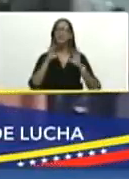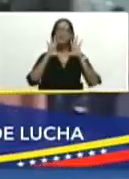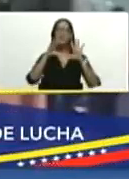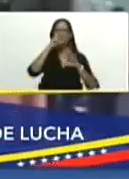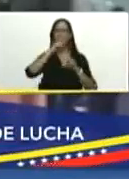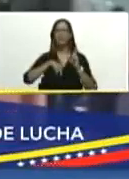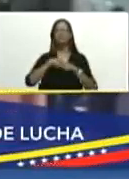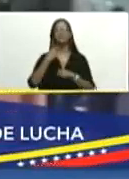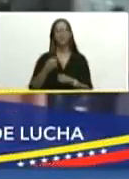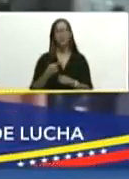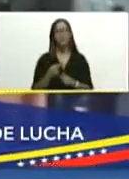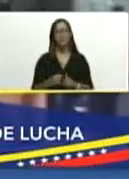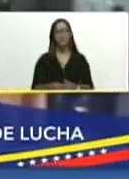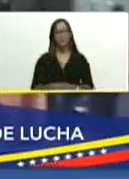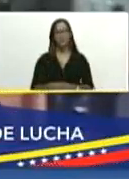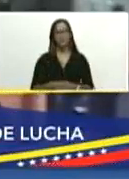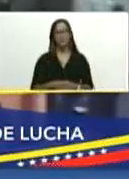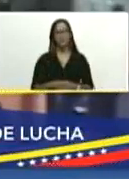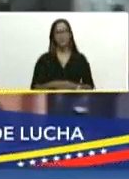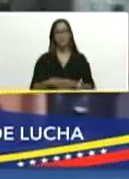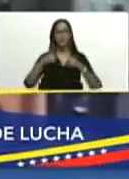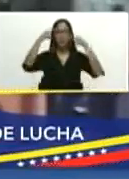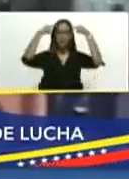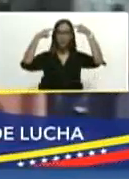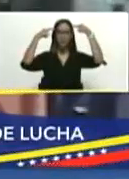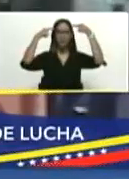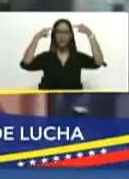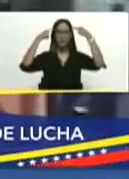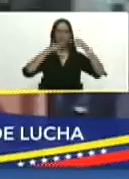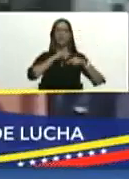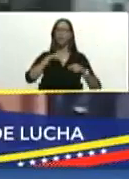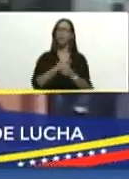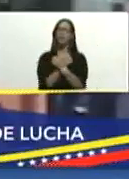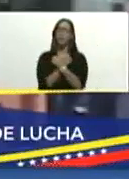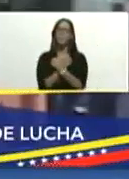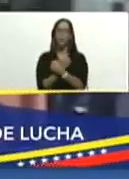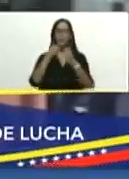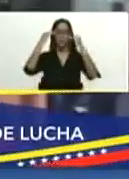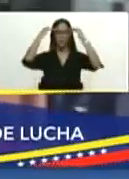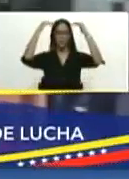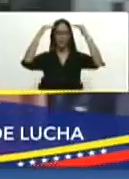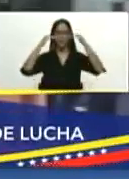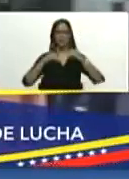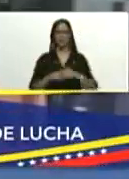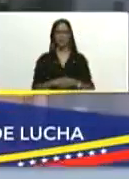después que Chávez nuestro amado comandante